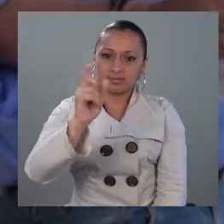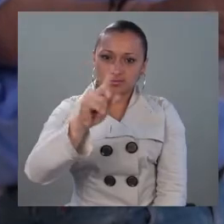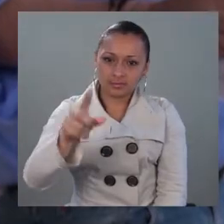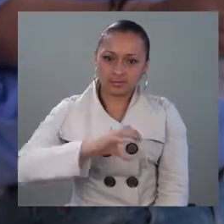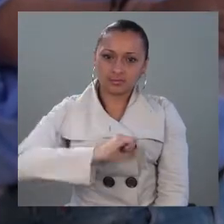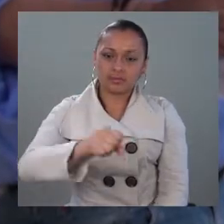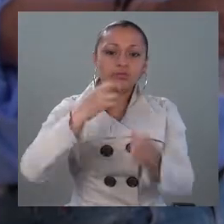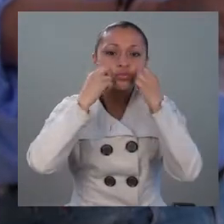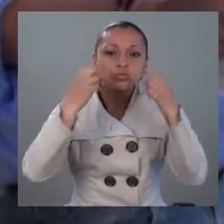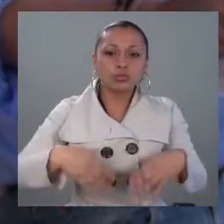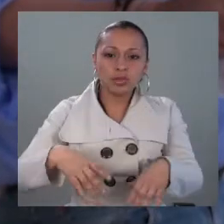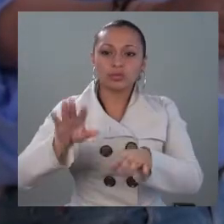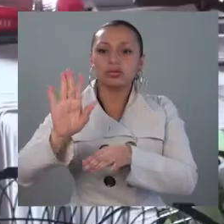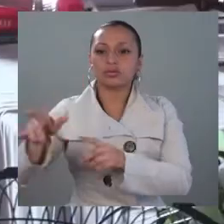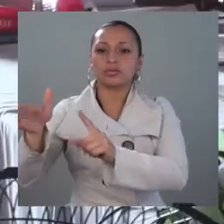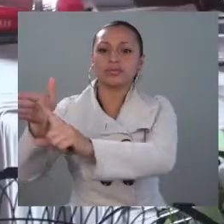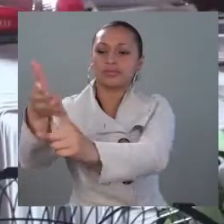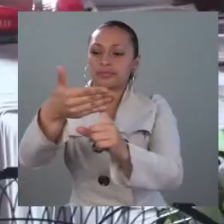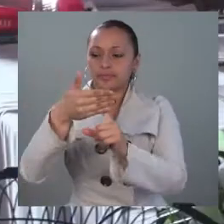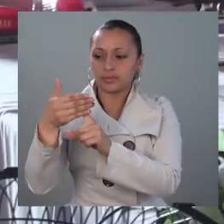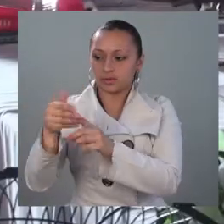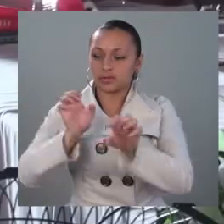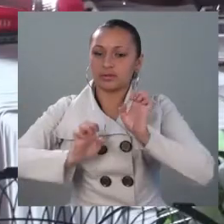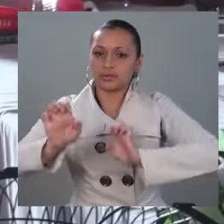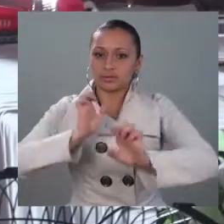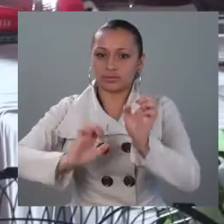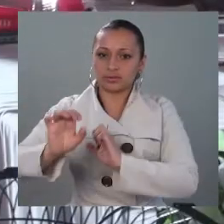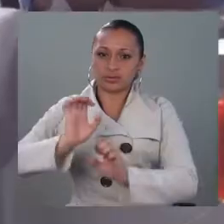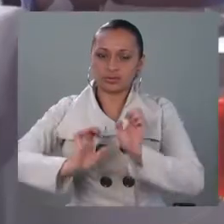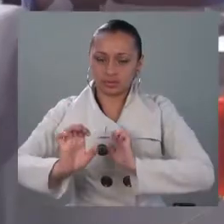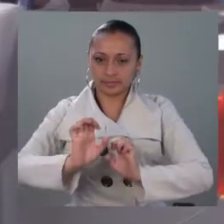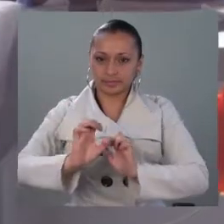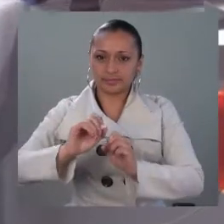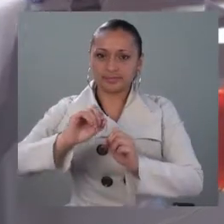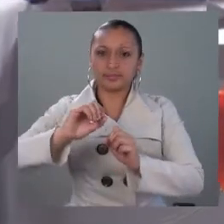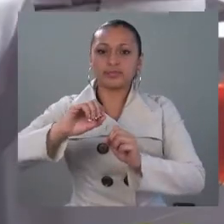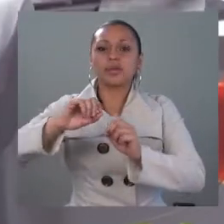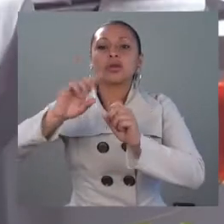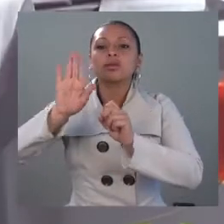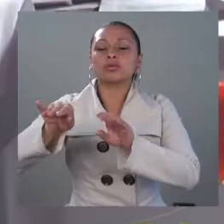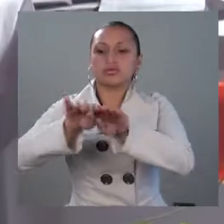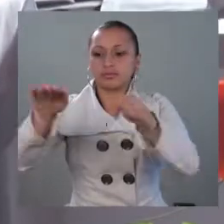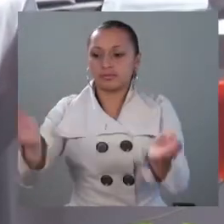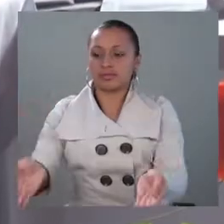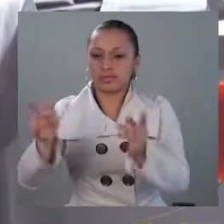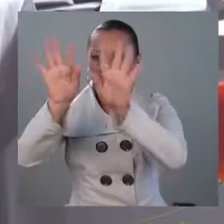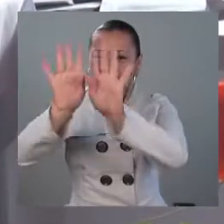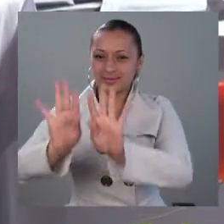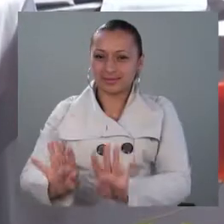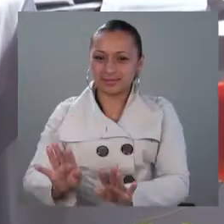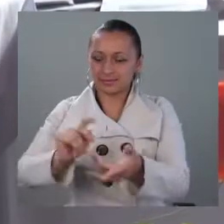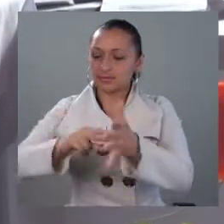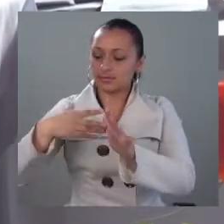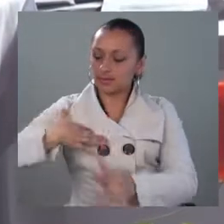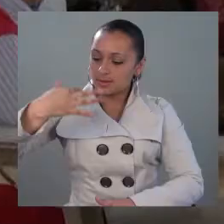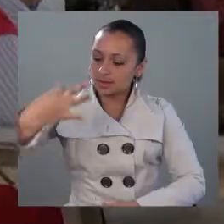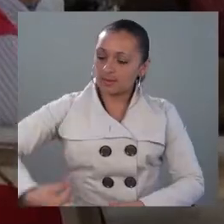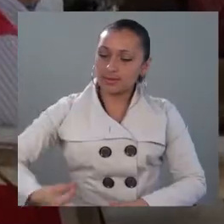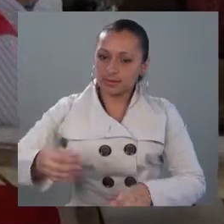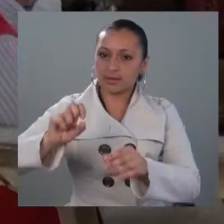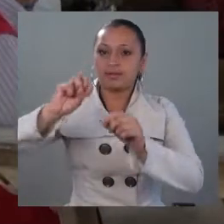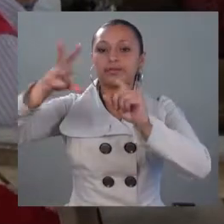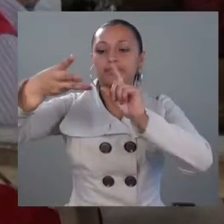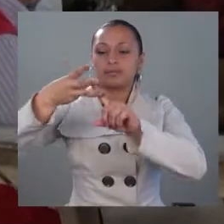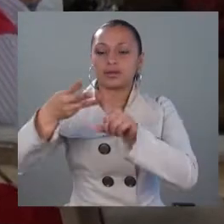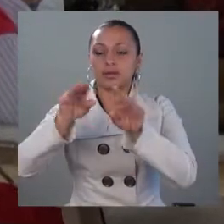del Interior, la Unidad de Protección, la Defensoría. La segunda, la submesa de transparencia, ya dicha, y